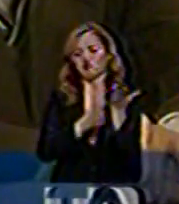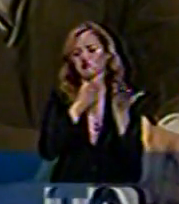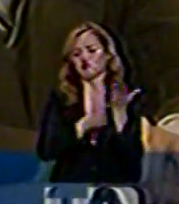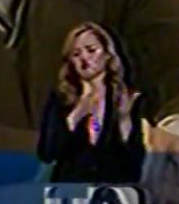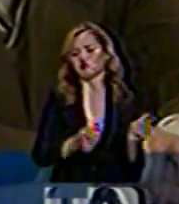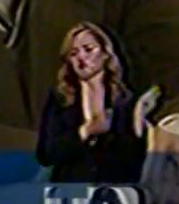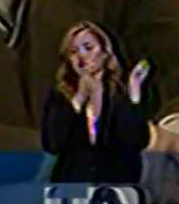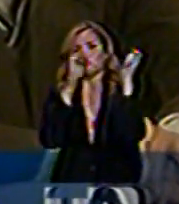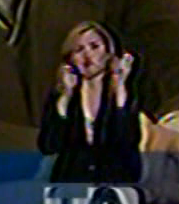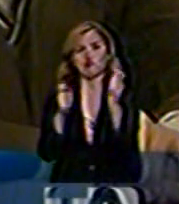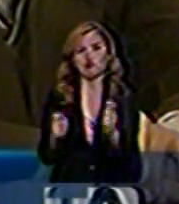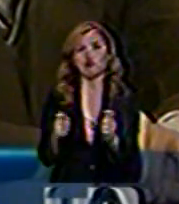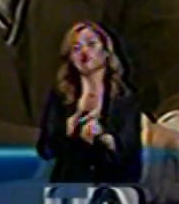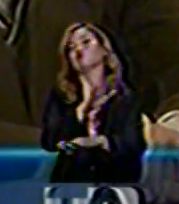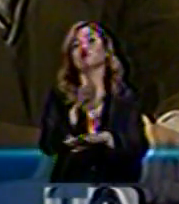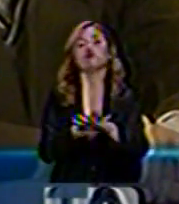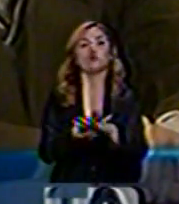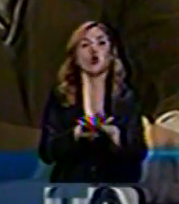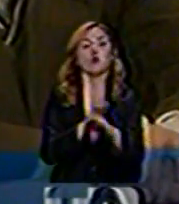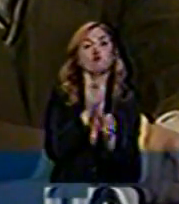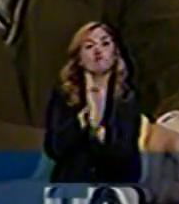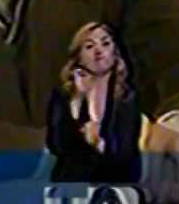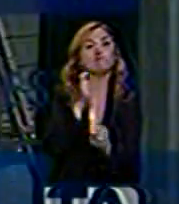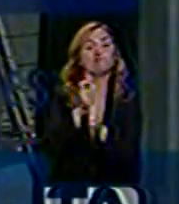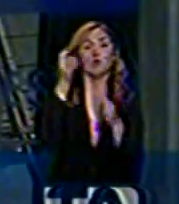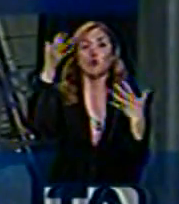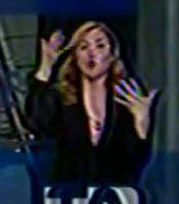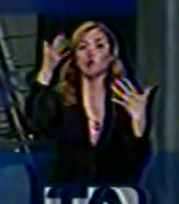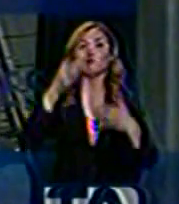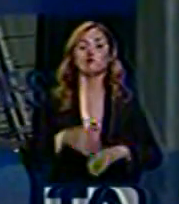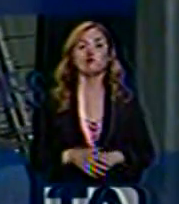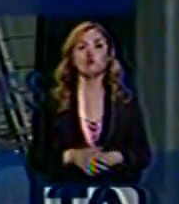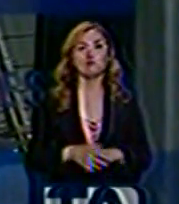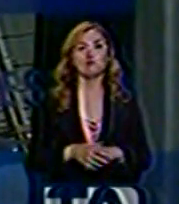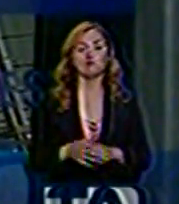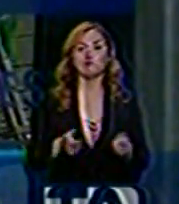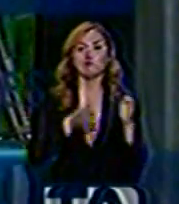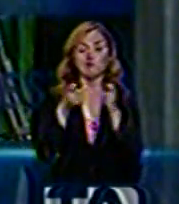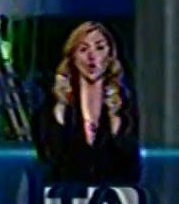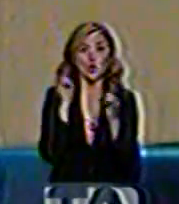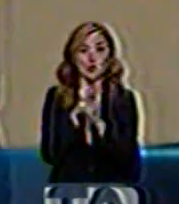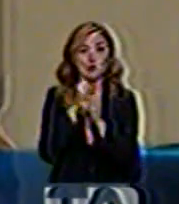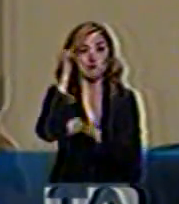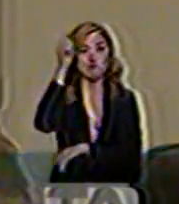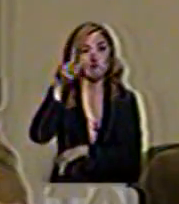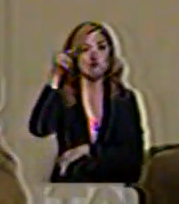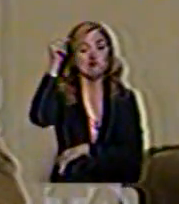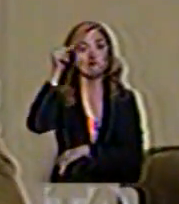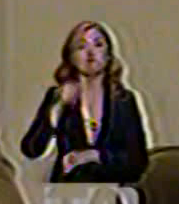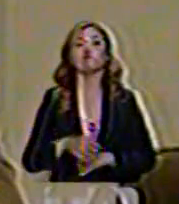de los acontecimientos relacionados con persecución política, mismo que será entregado a las instituciones del Estado